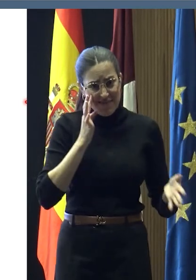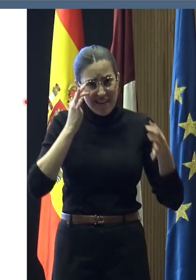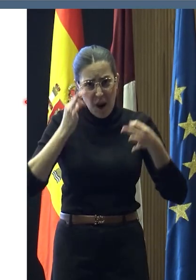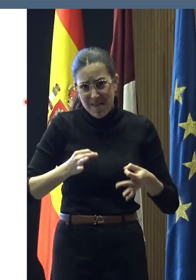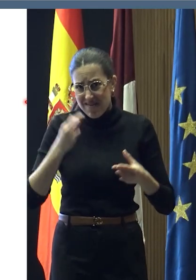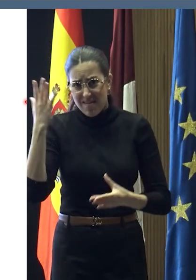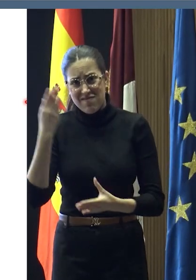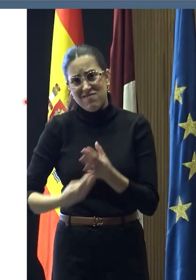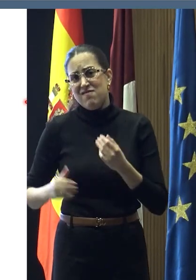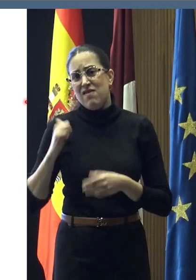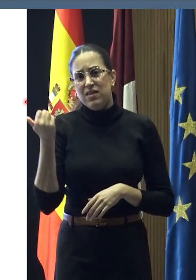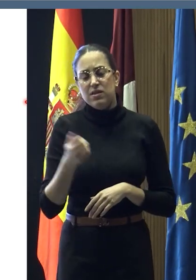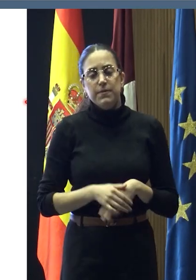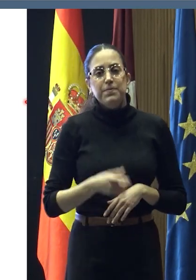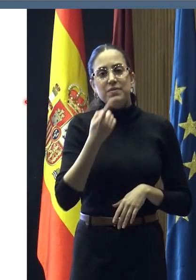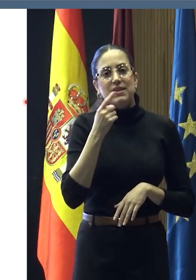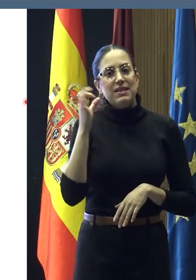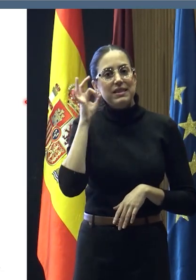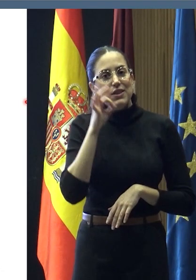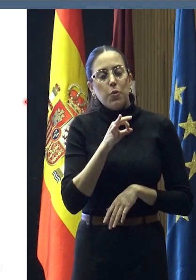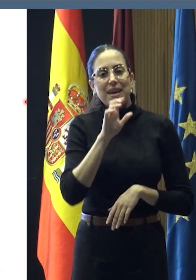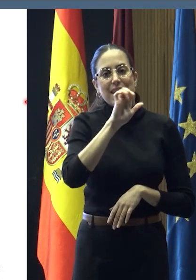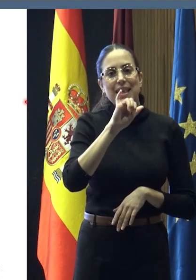Bueno, se denomina síndrome de Gentle